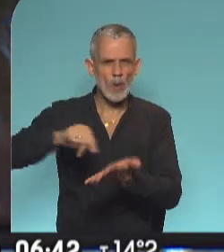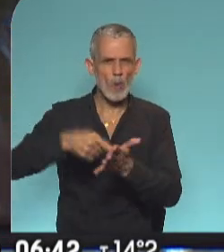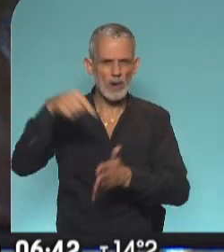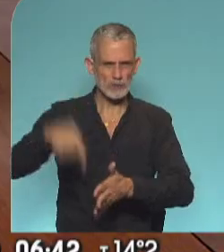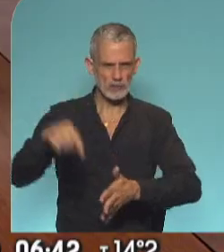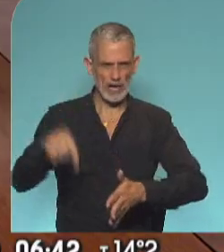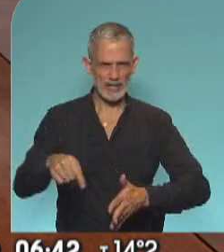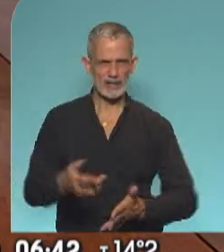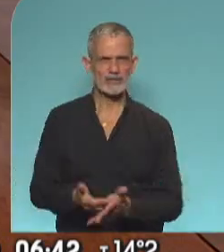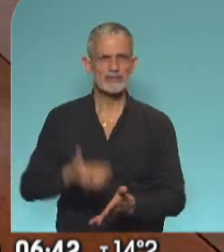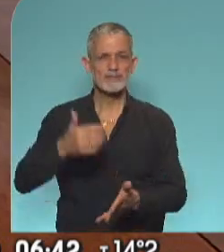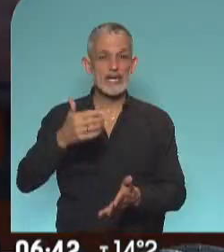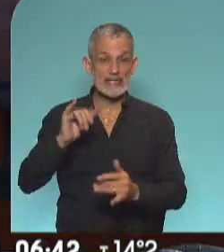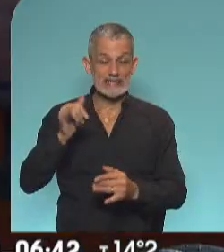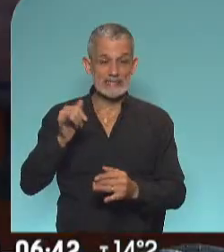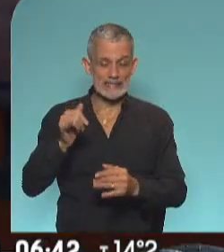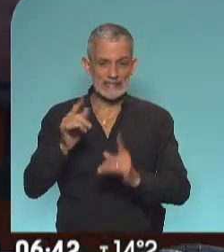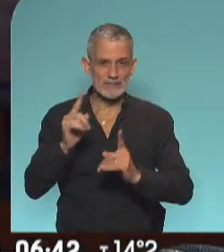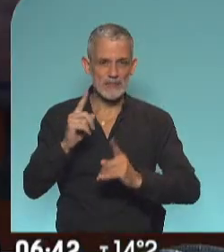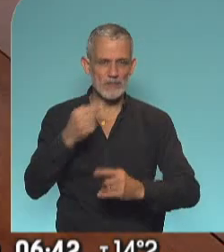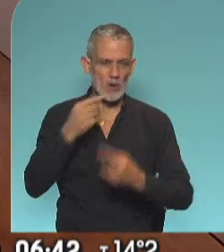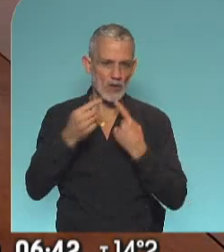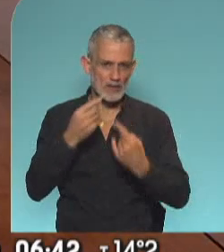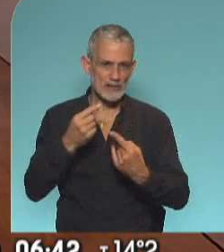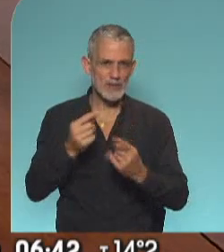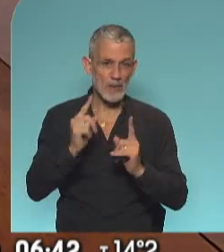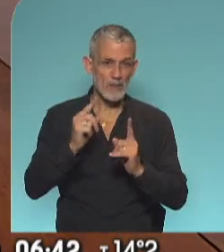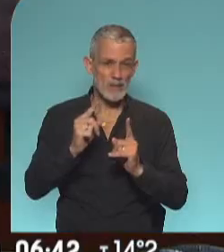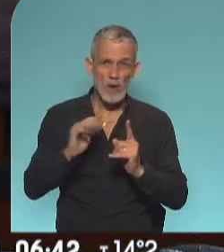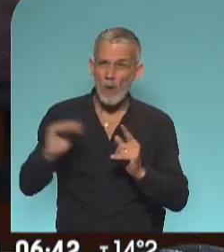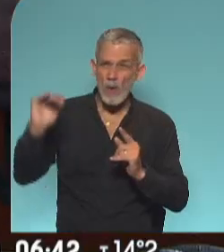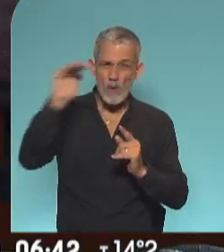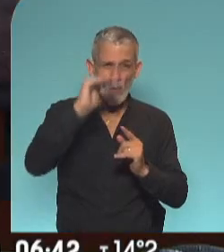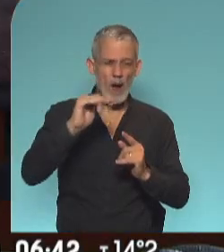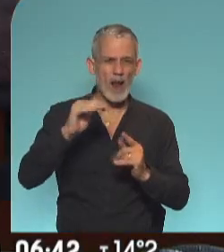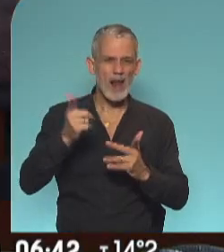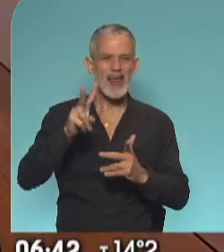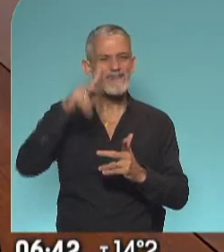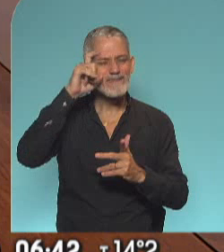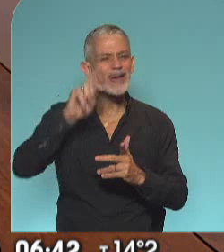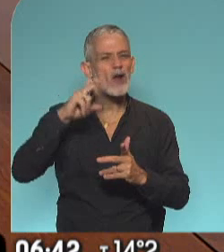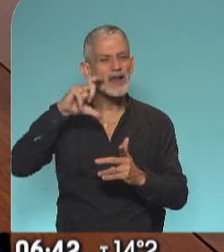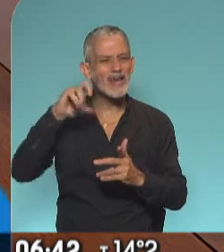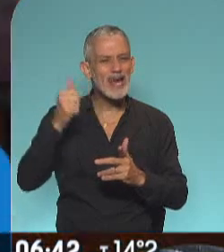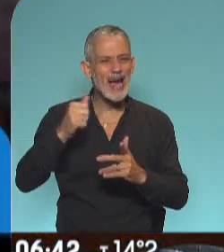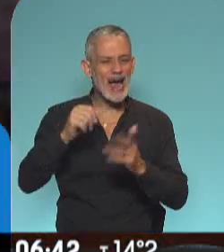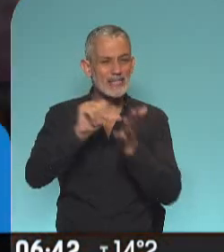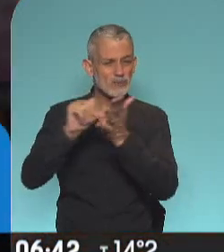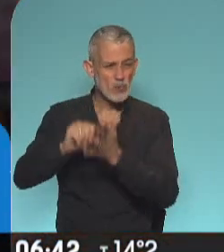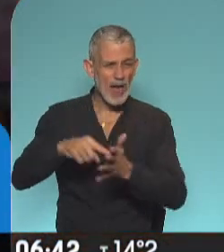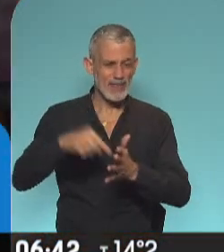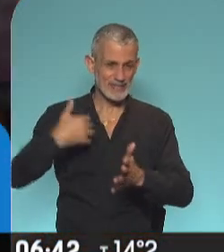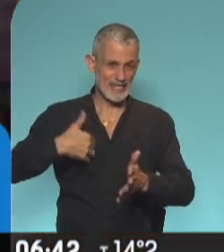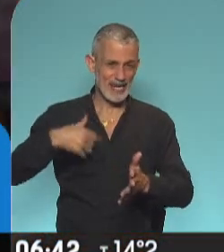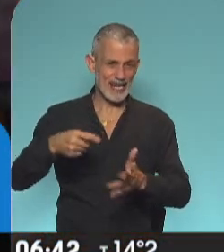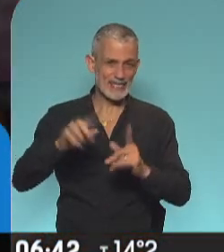ciudad de Buenos Aires, Silvia. Así es, y como bien señalábamos que se replicó la marcha y estamos con Vero Urrolabeti Claro allá sí. en distintas ciudades del país a propósito de